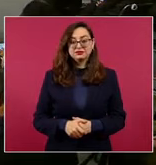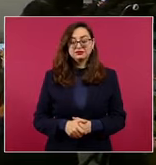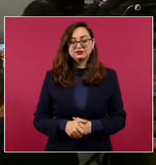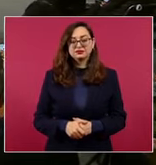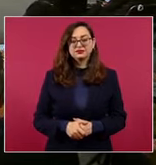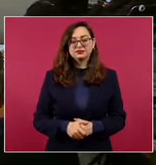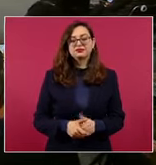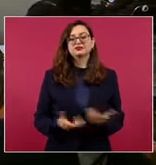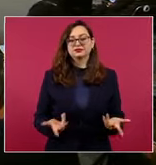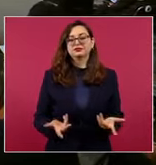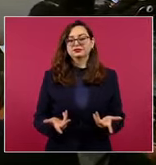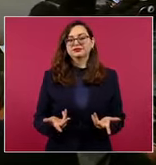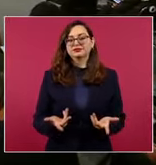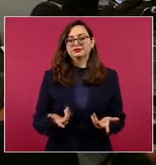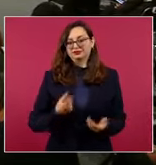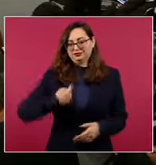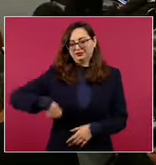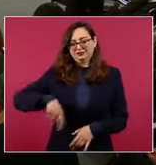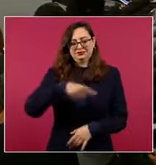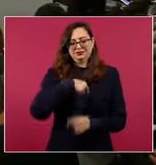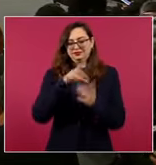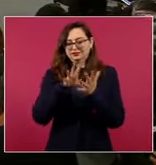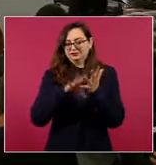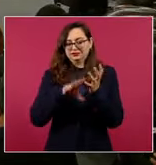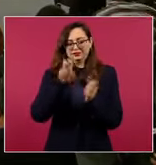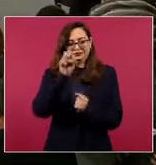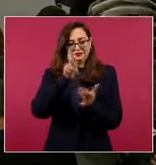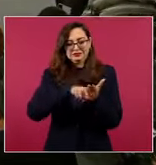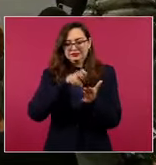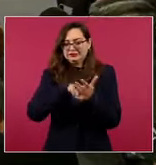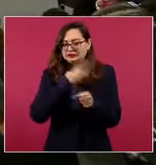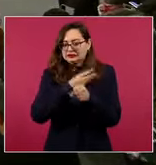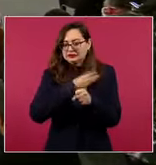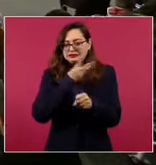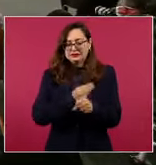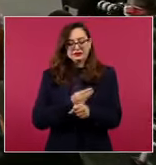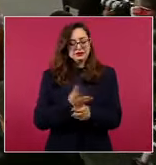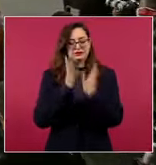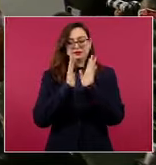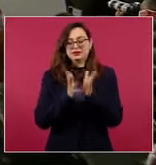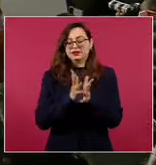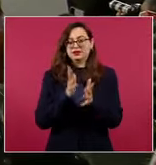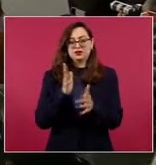Pero esto fue por la reforma. Es que no sé cuánto es esto.